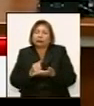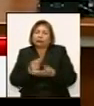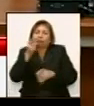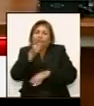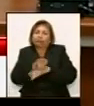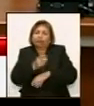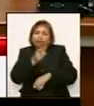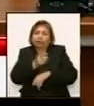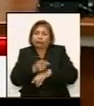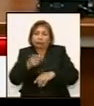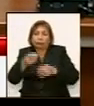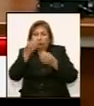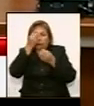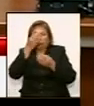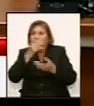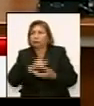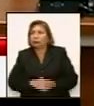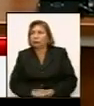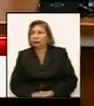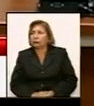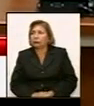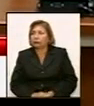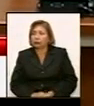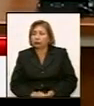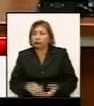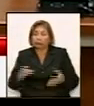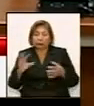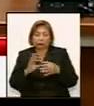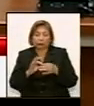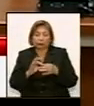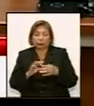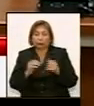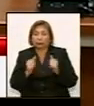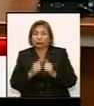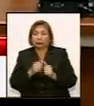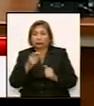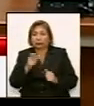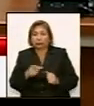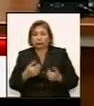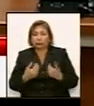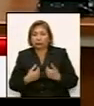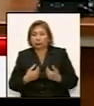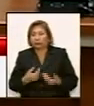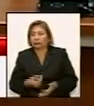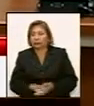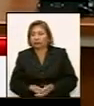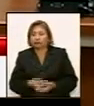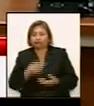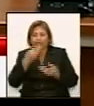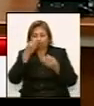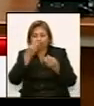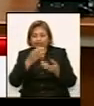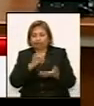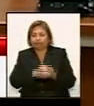denunciar este mensaje, y esta acción colectiva creo que resulta